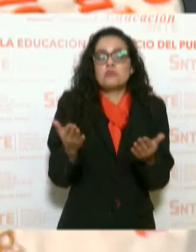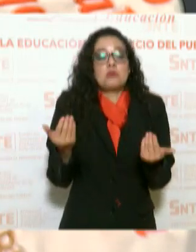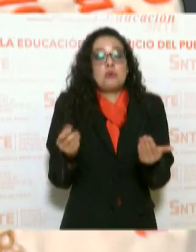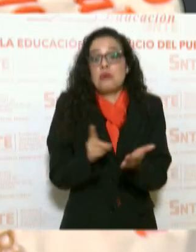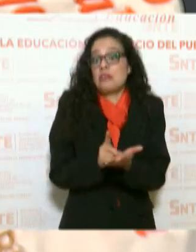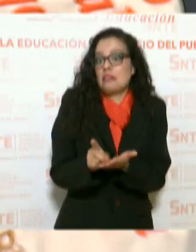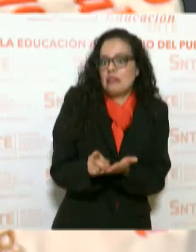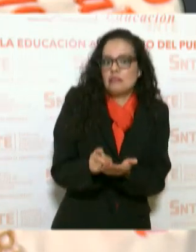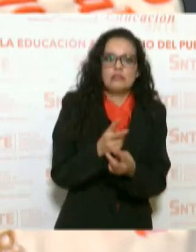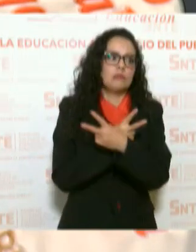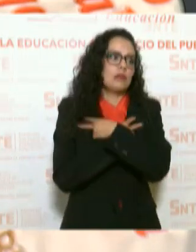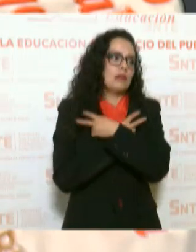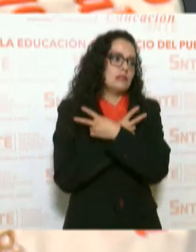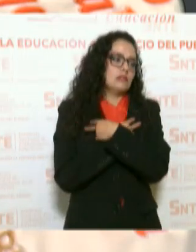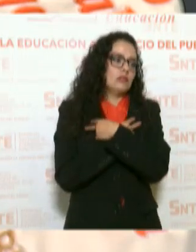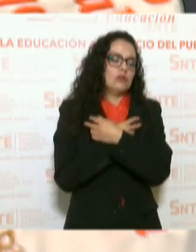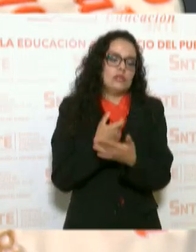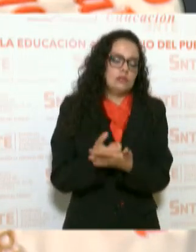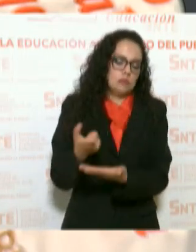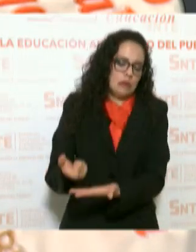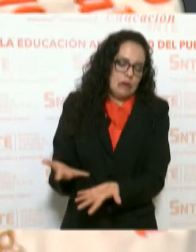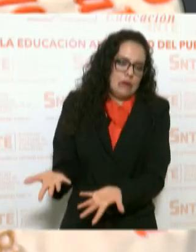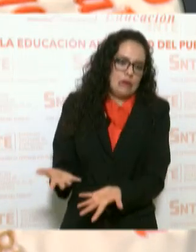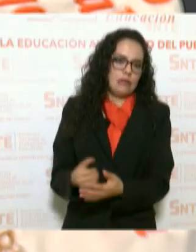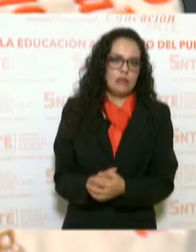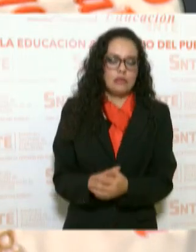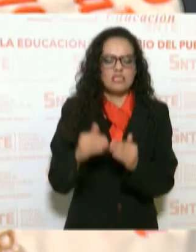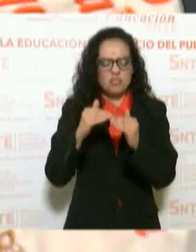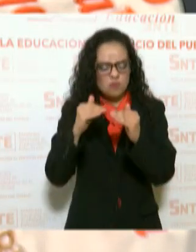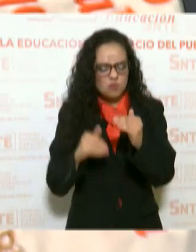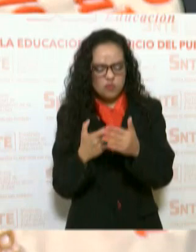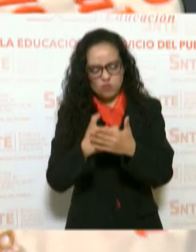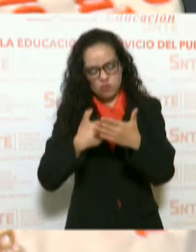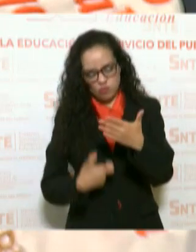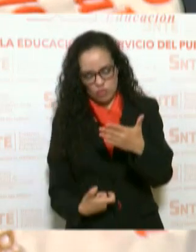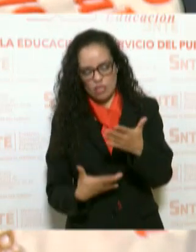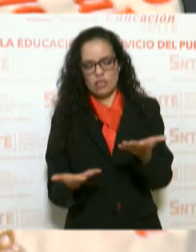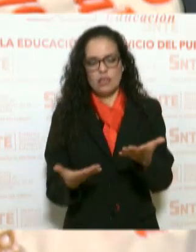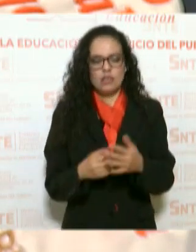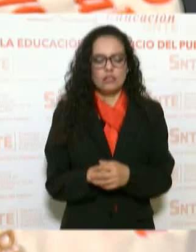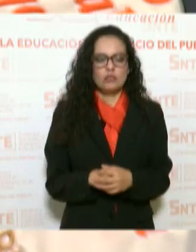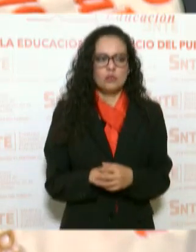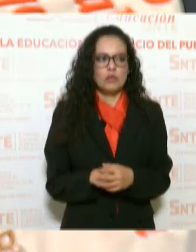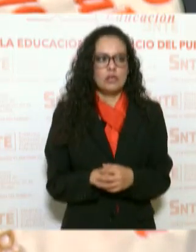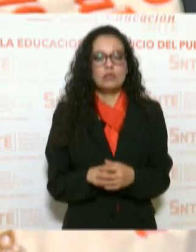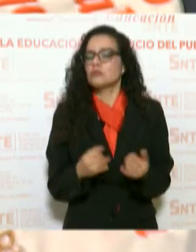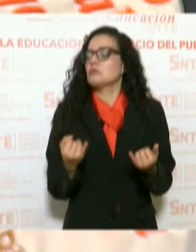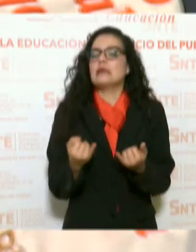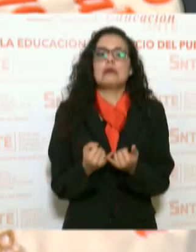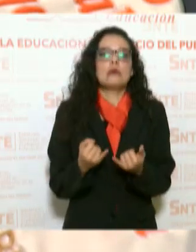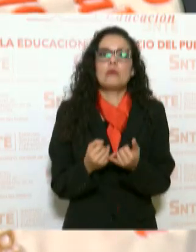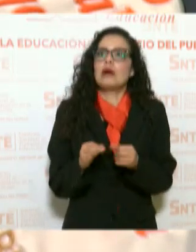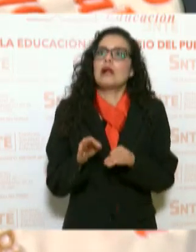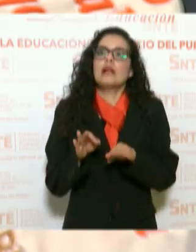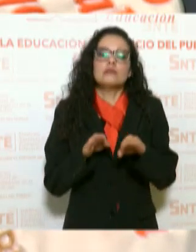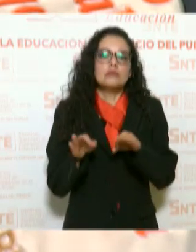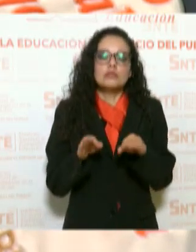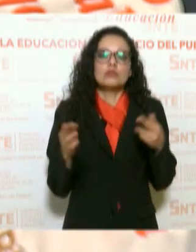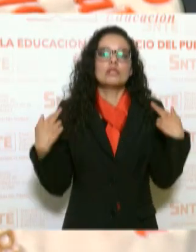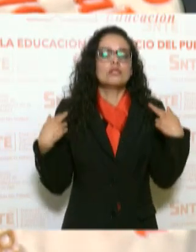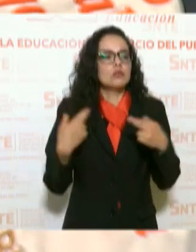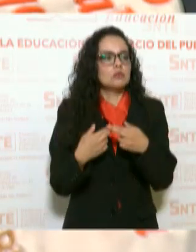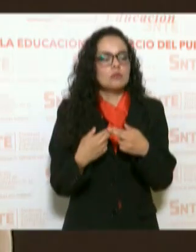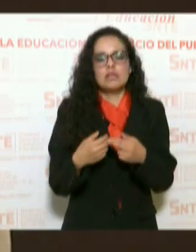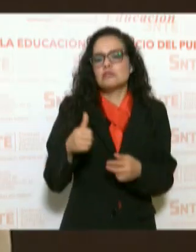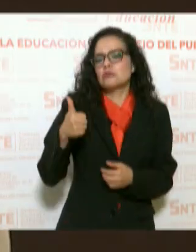vacaciones pagadas, bajos salarios también prevalecen entre el personal temporal y les obliga a